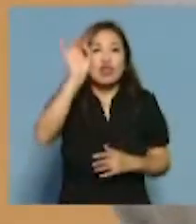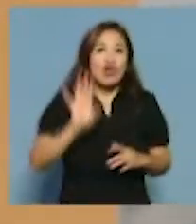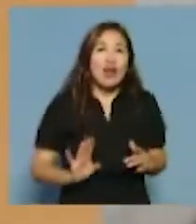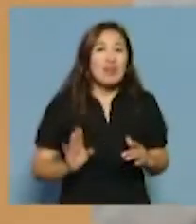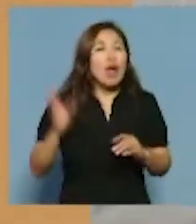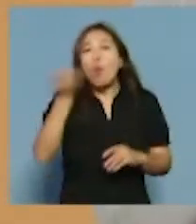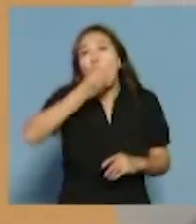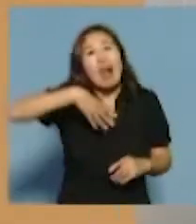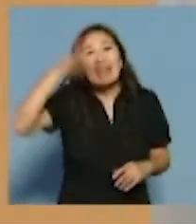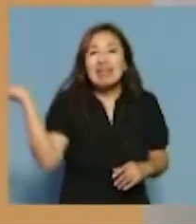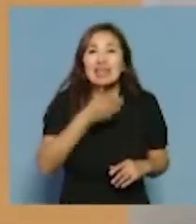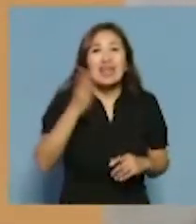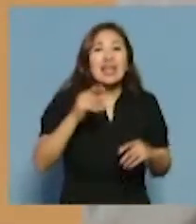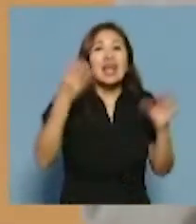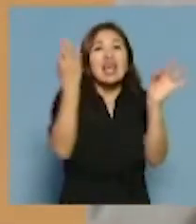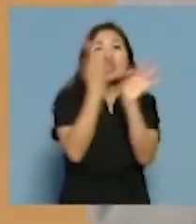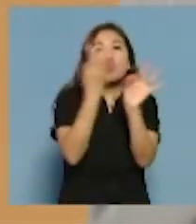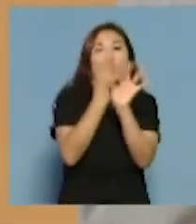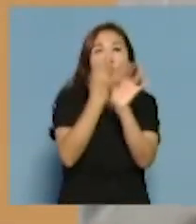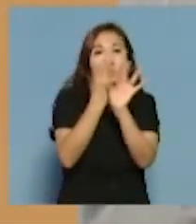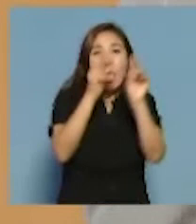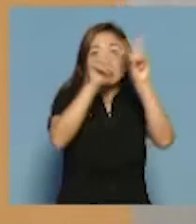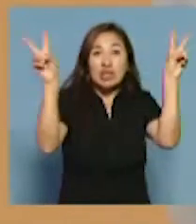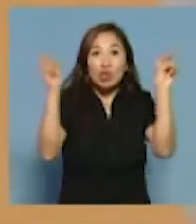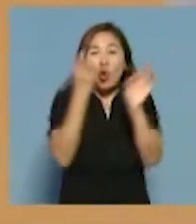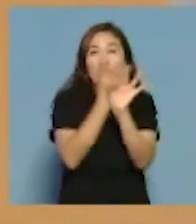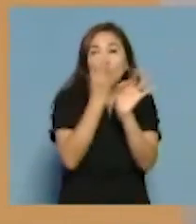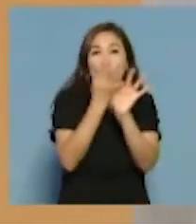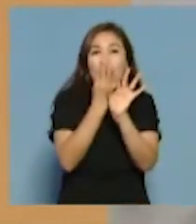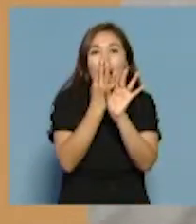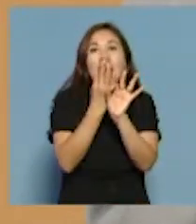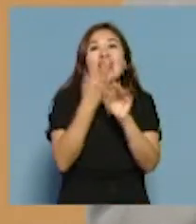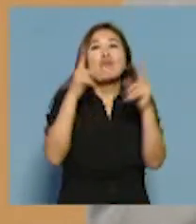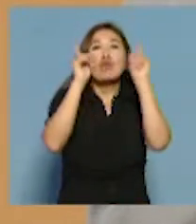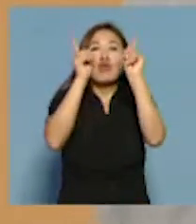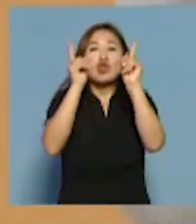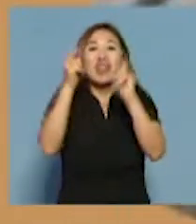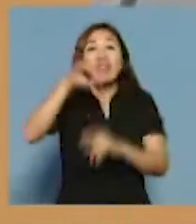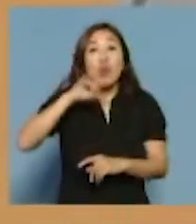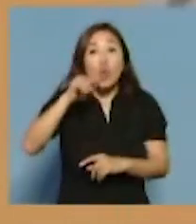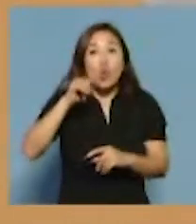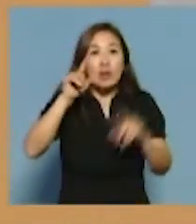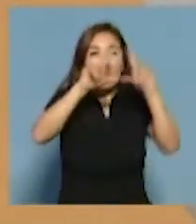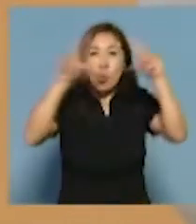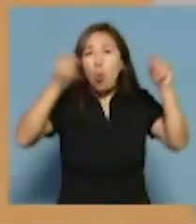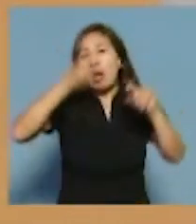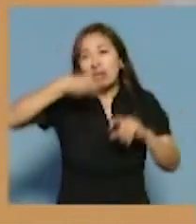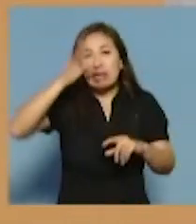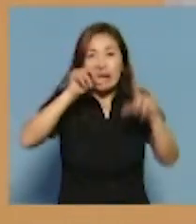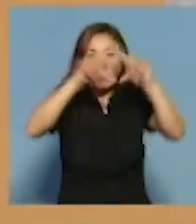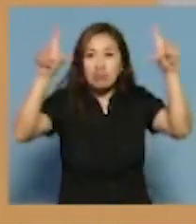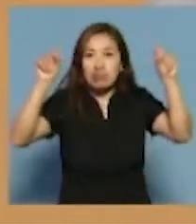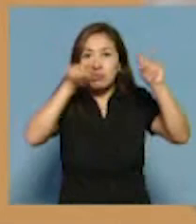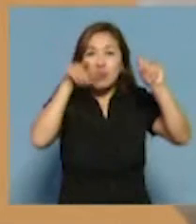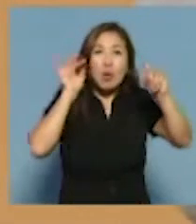entran a cualquier buscador ponen colegio de profesores de historia y jujuy los primeros enlaces que aparecen entran a cualquiera y a partir